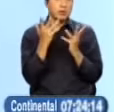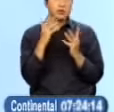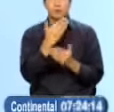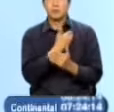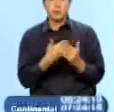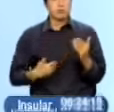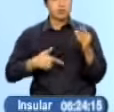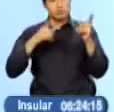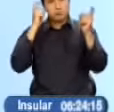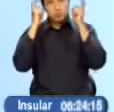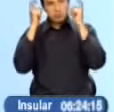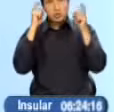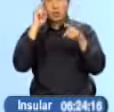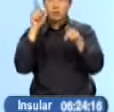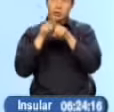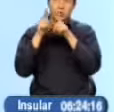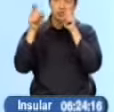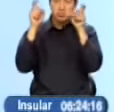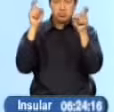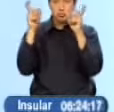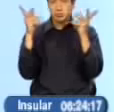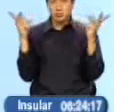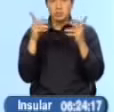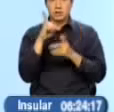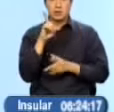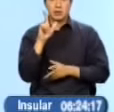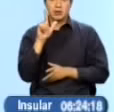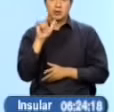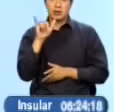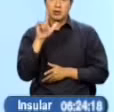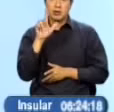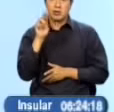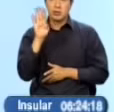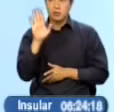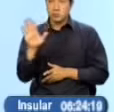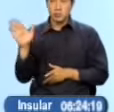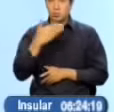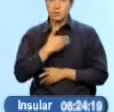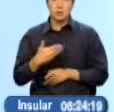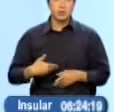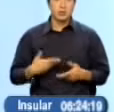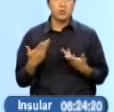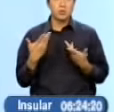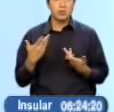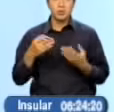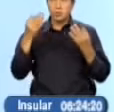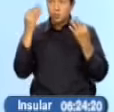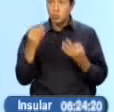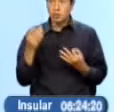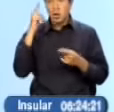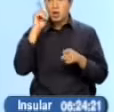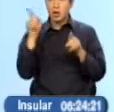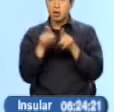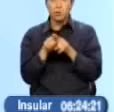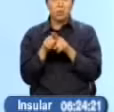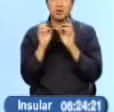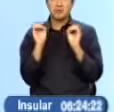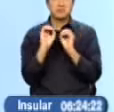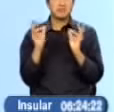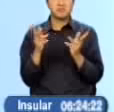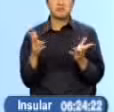presidencia con esos acuerdos dilma ni siquiera mientras estuvo en la presidencia le cumplieron los acuerdos que hizo